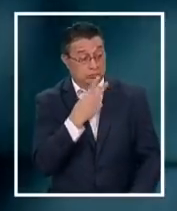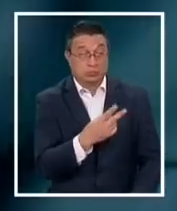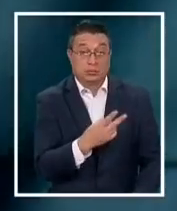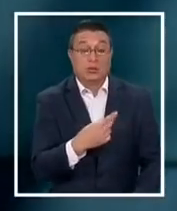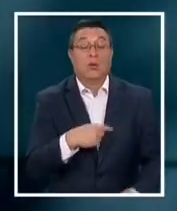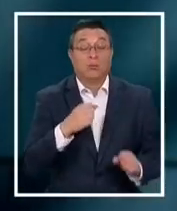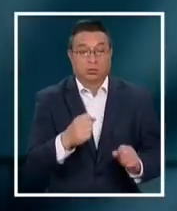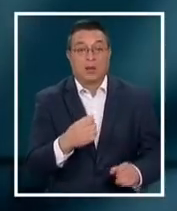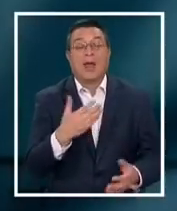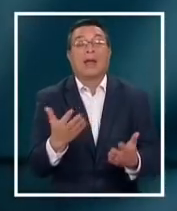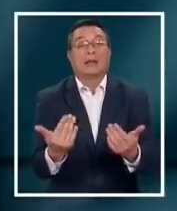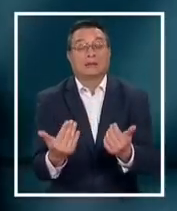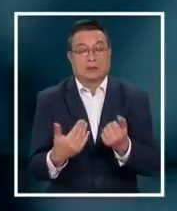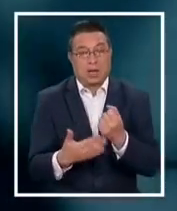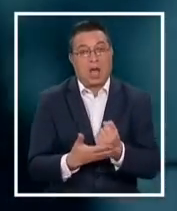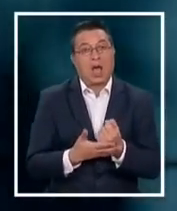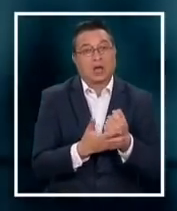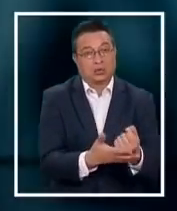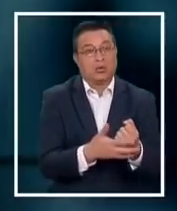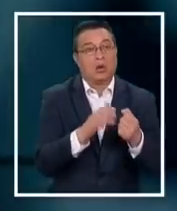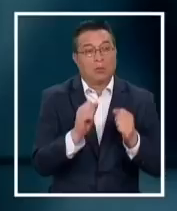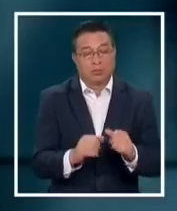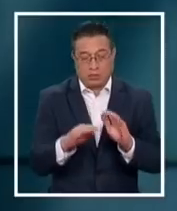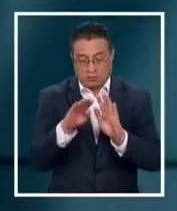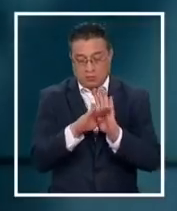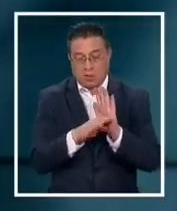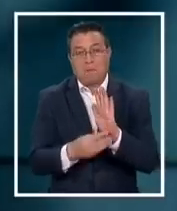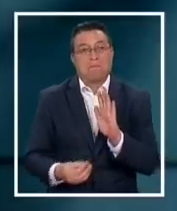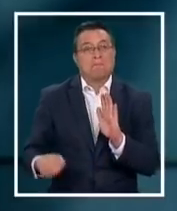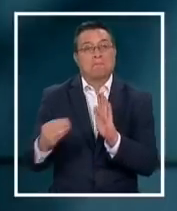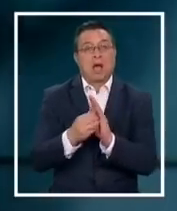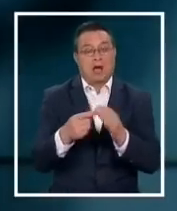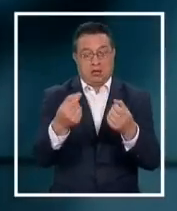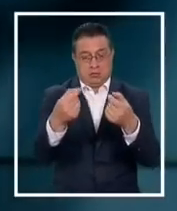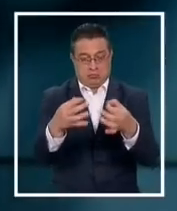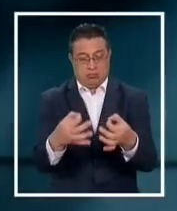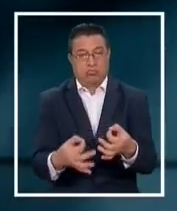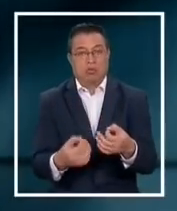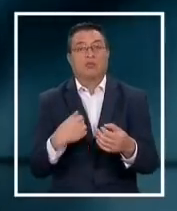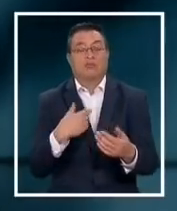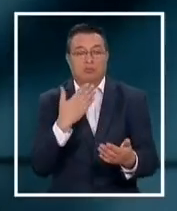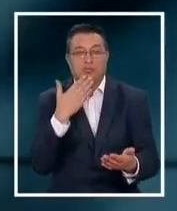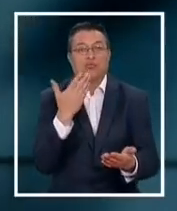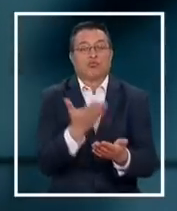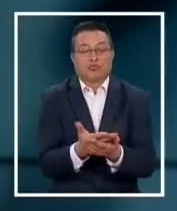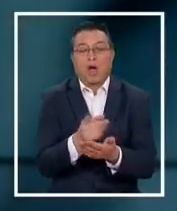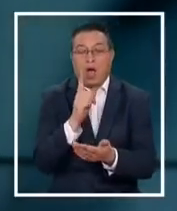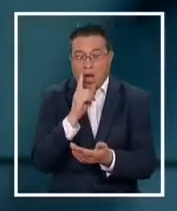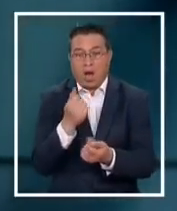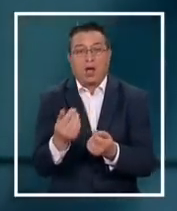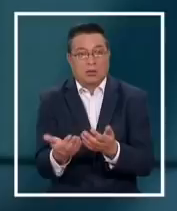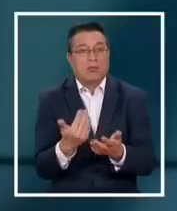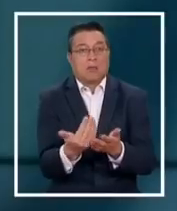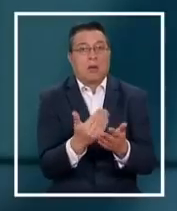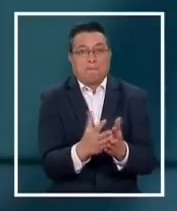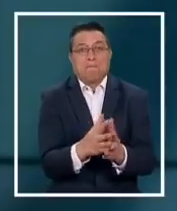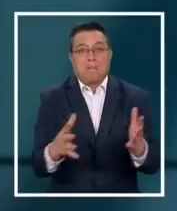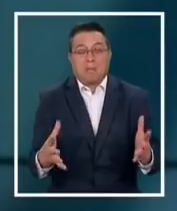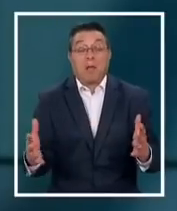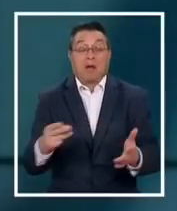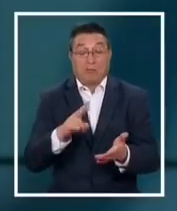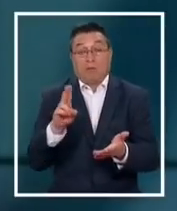solamente por la necesidad de la ayuda, porque había que programar mucho más, había un presupuesto que tenía que ponerse sobre la mesa, porque había más plata que se pedía,